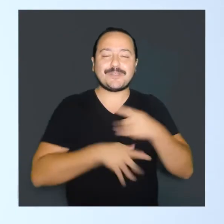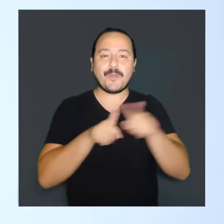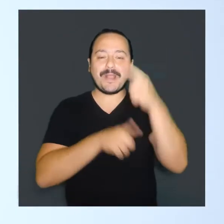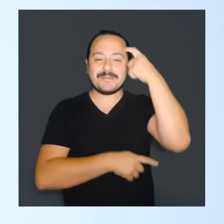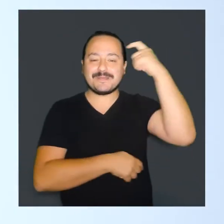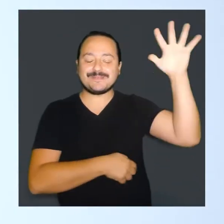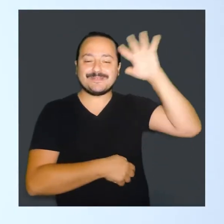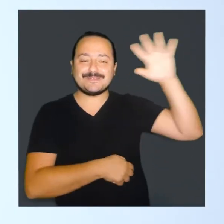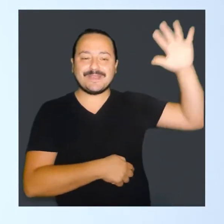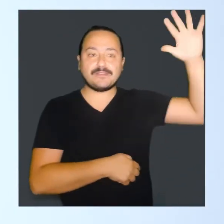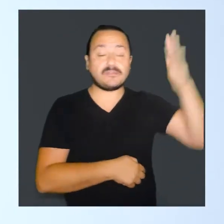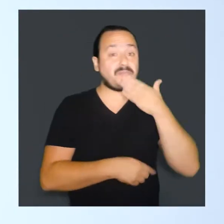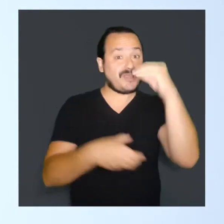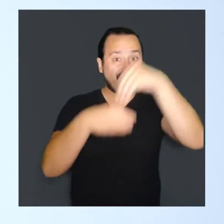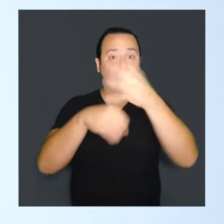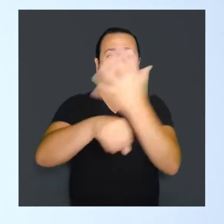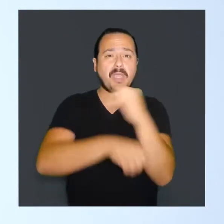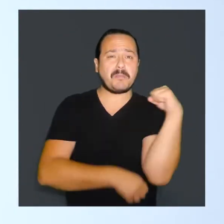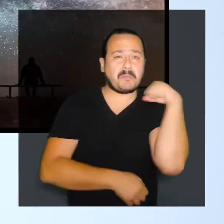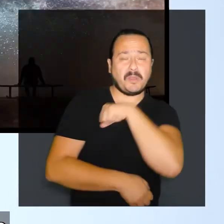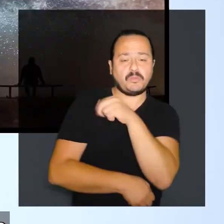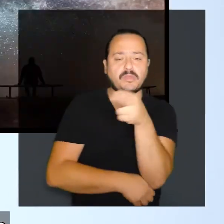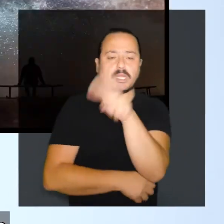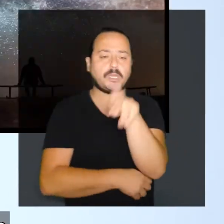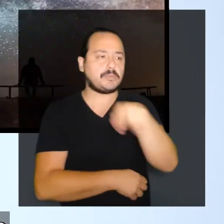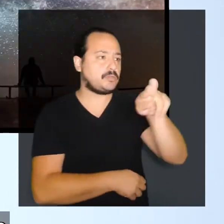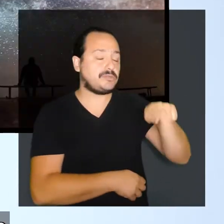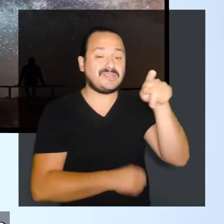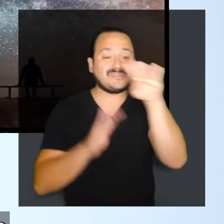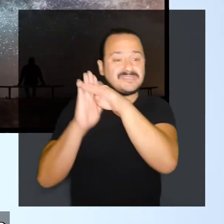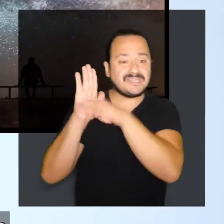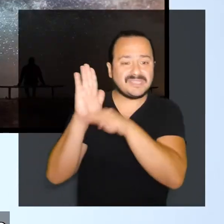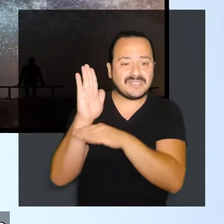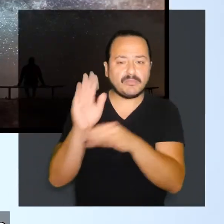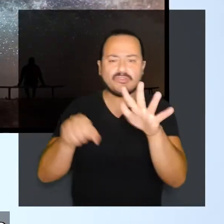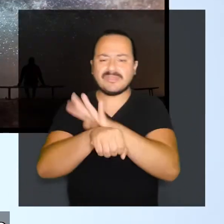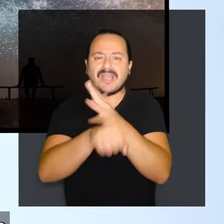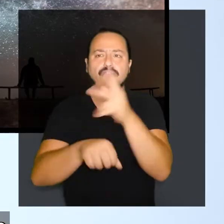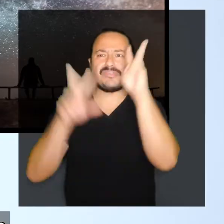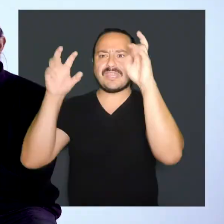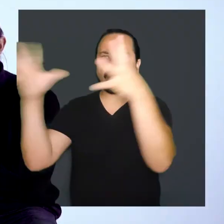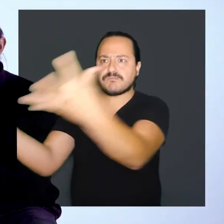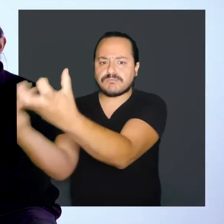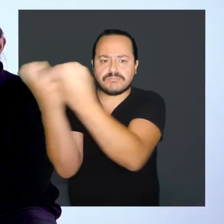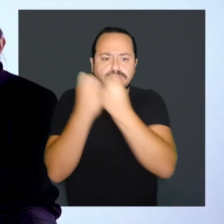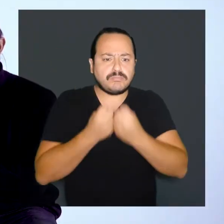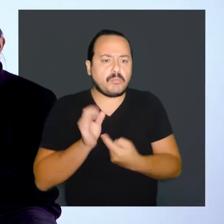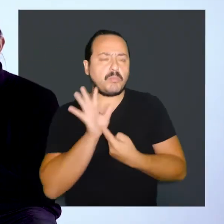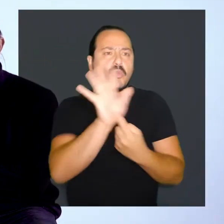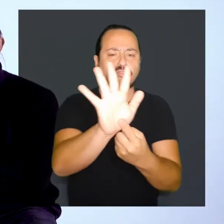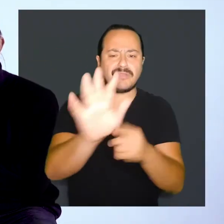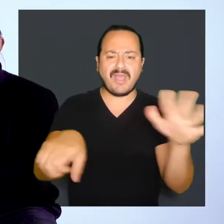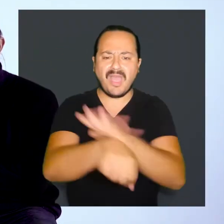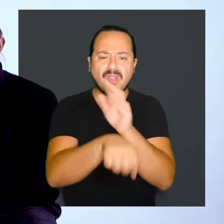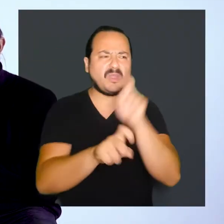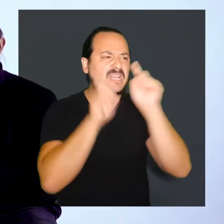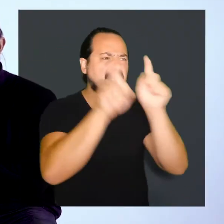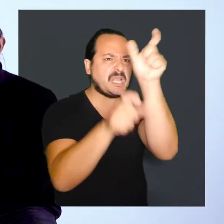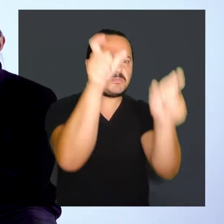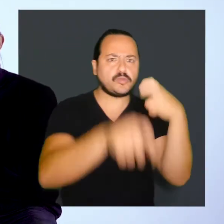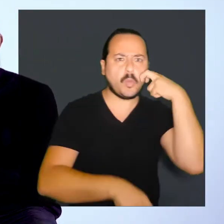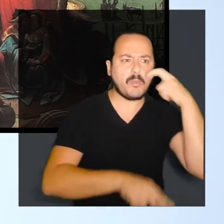Este género toma temáticas existencialistas, cuestionando el accionar humano y el de la sociedad. Los personajes muchas veces